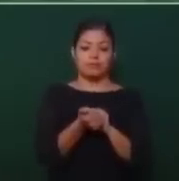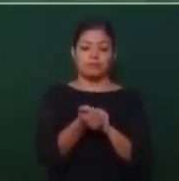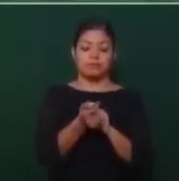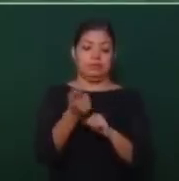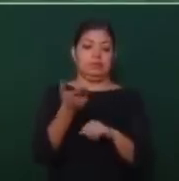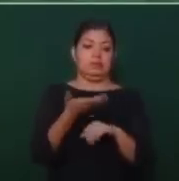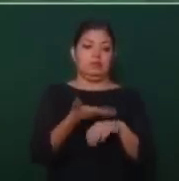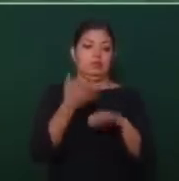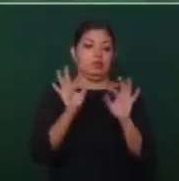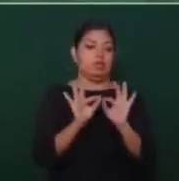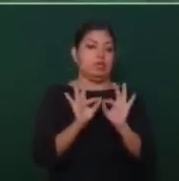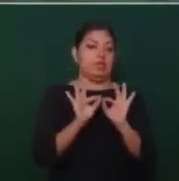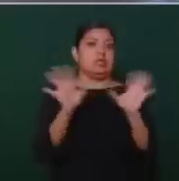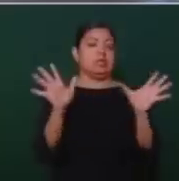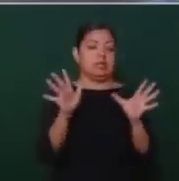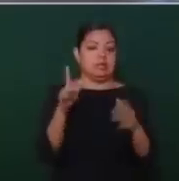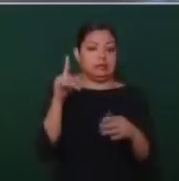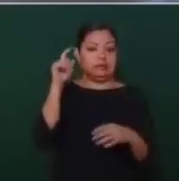muy delicada